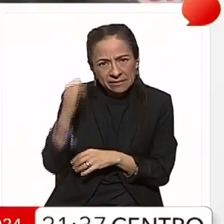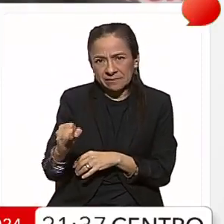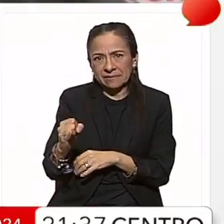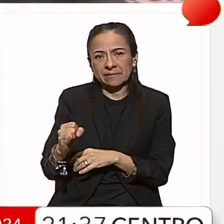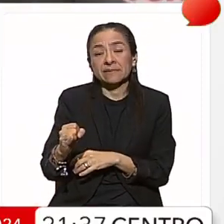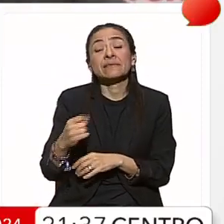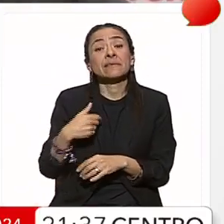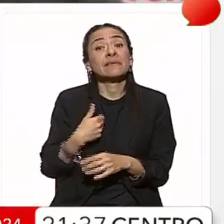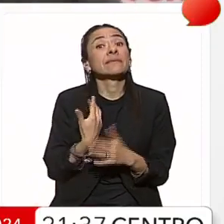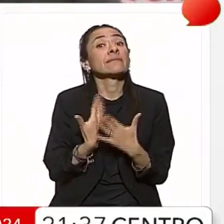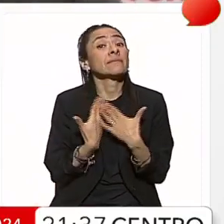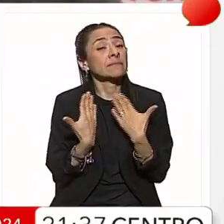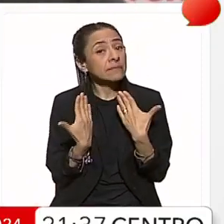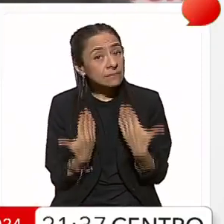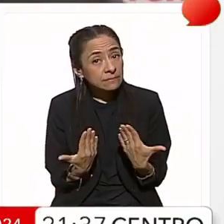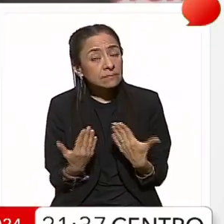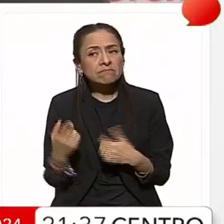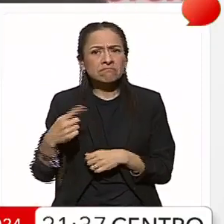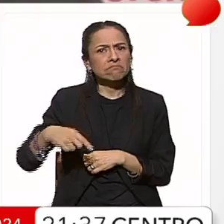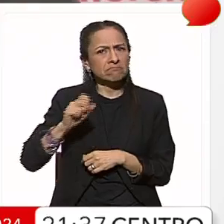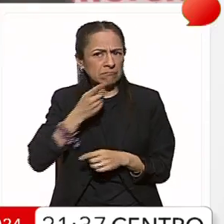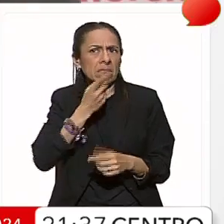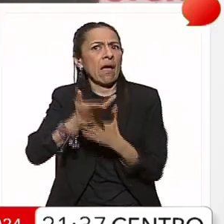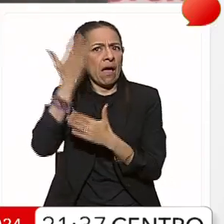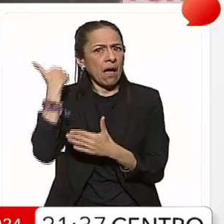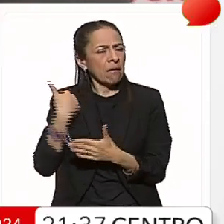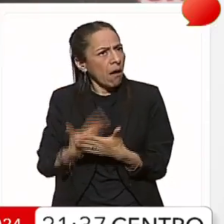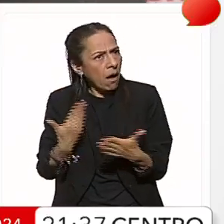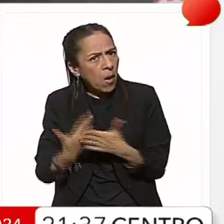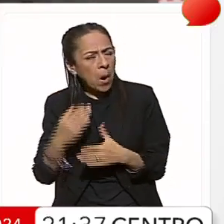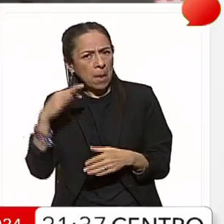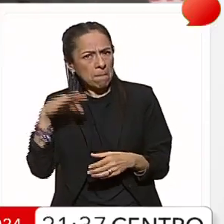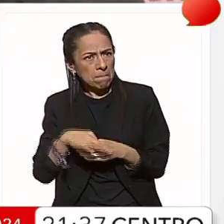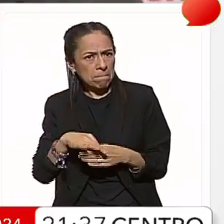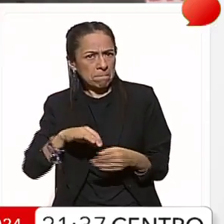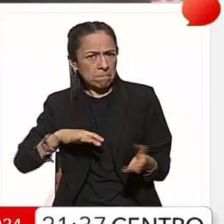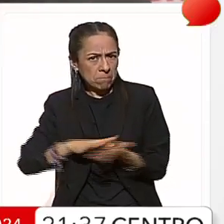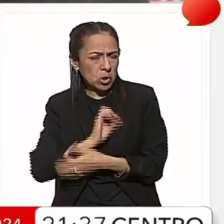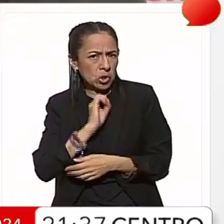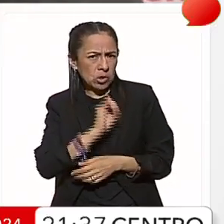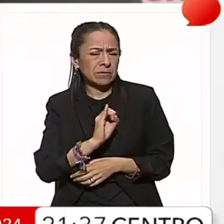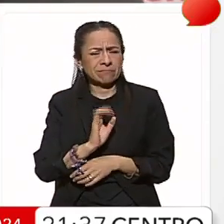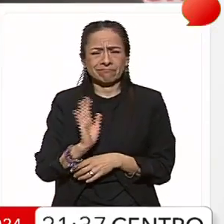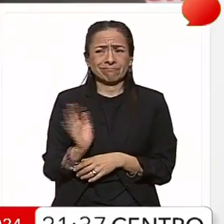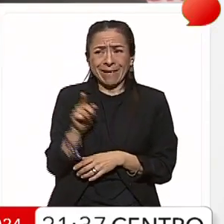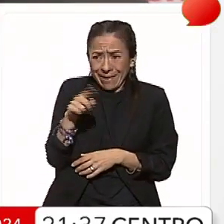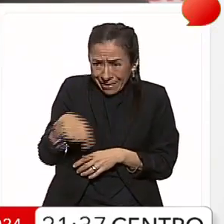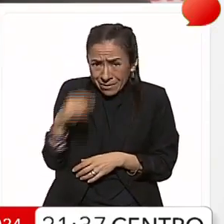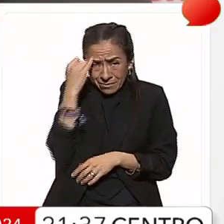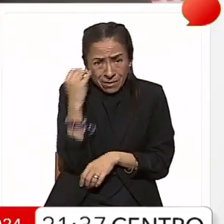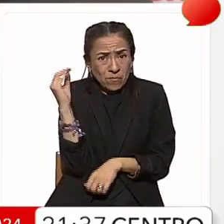que ahora ellos mismos están combatiendo y que ellos votaron a favor. Bueno, no votaron a favor, ellos los crearon.